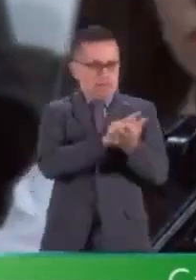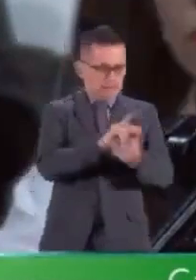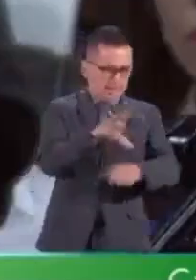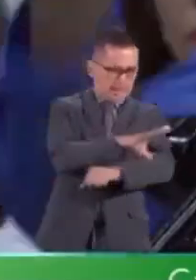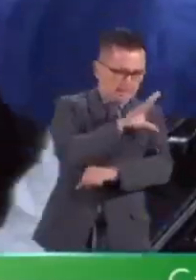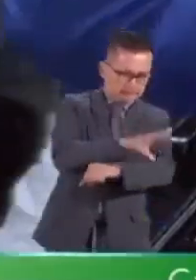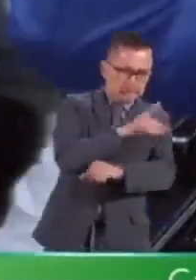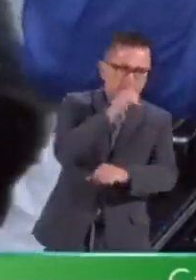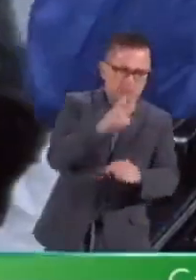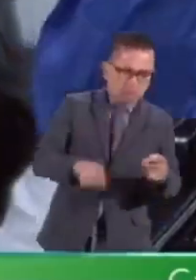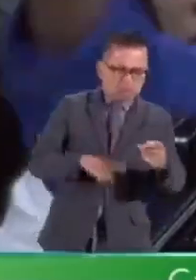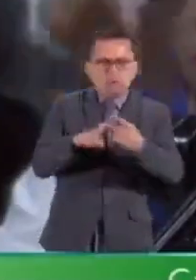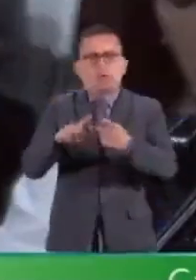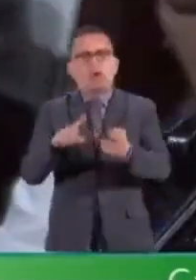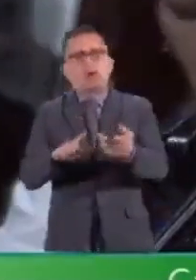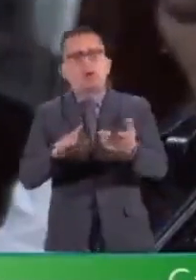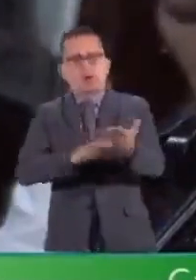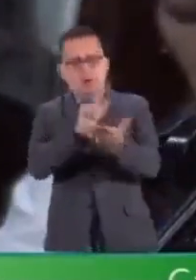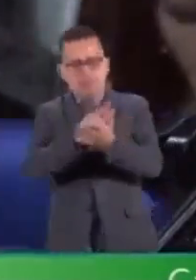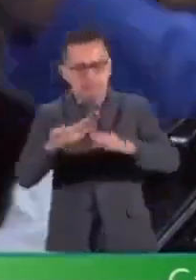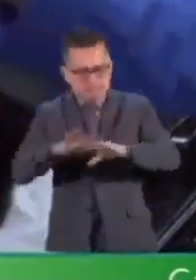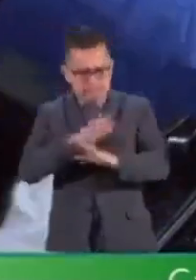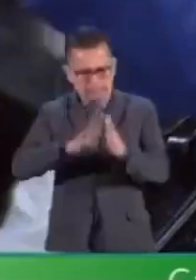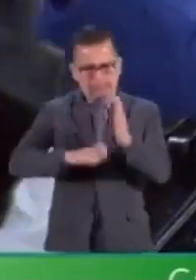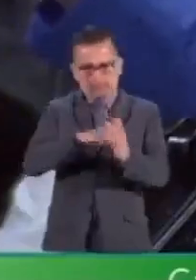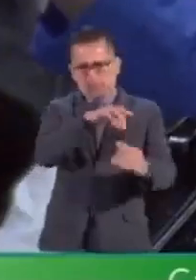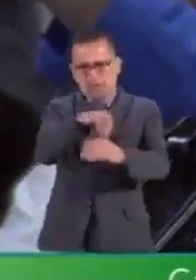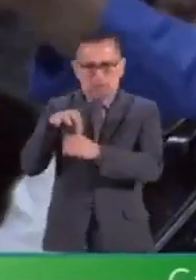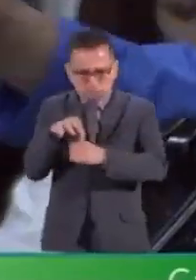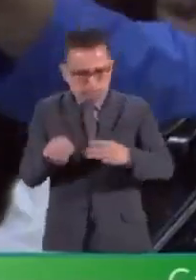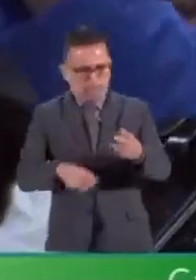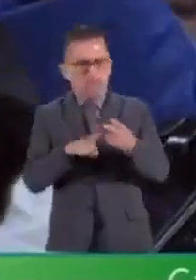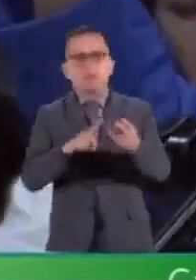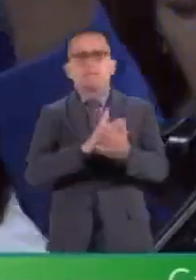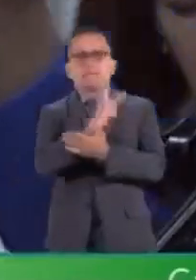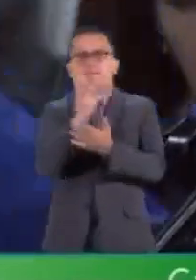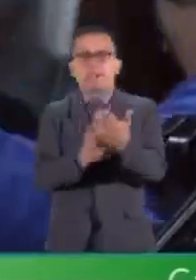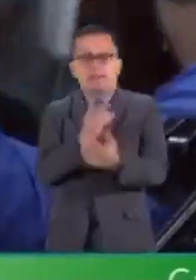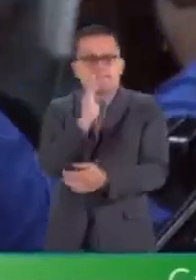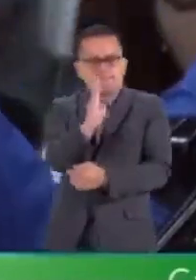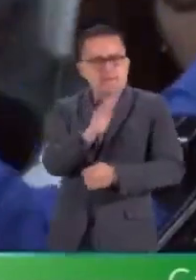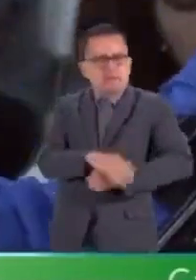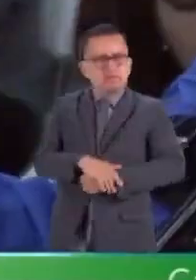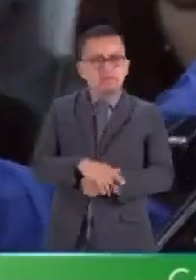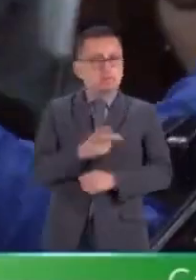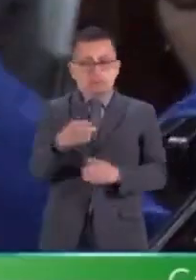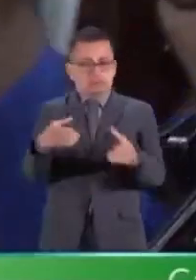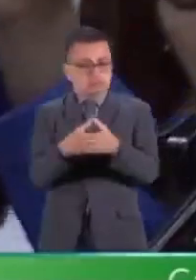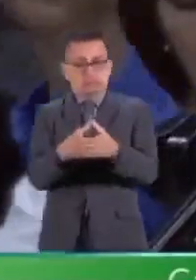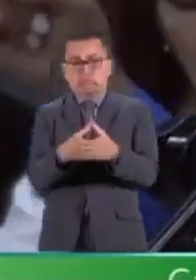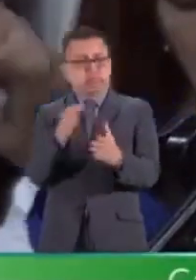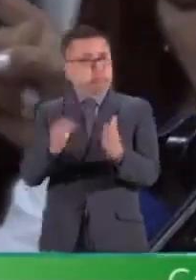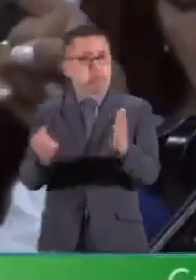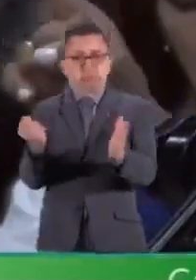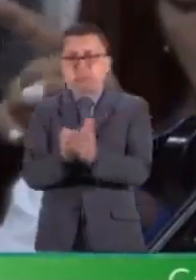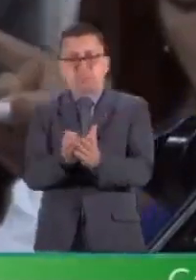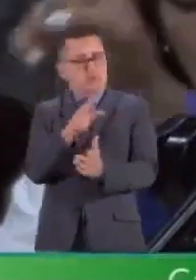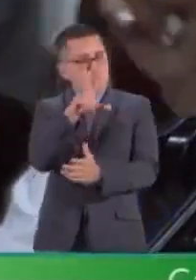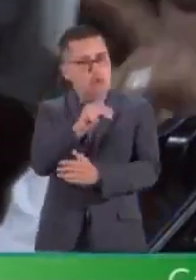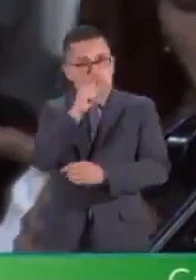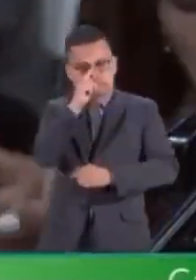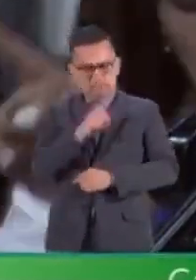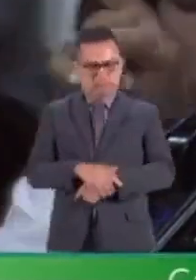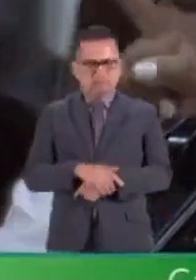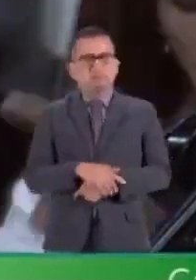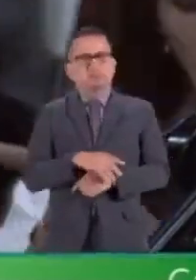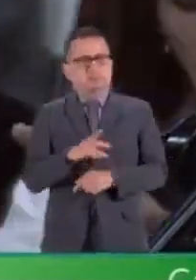electoral, la prueba del Plan B. Y ahí está el presidente de México respondiendo